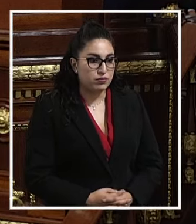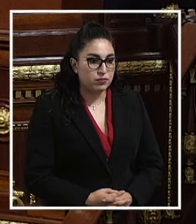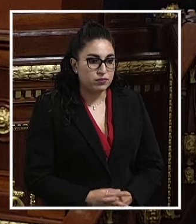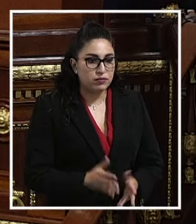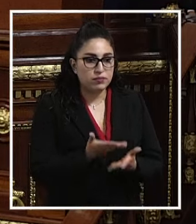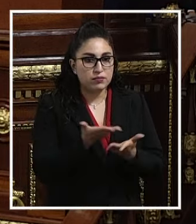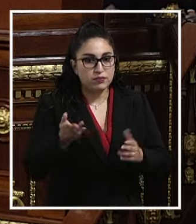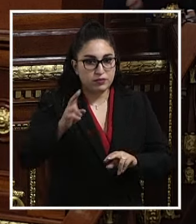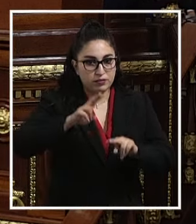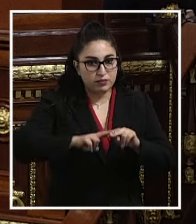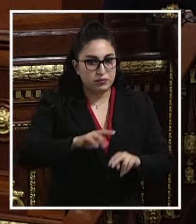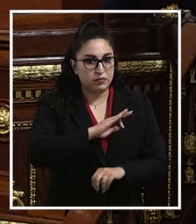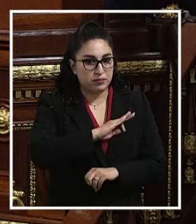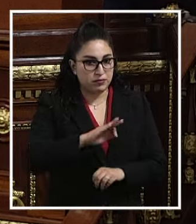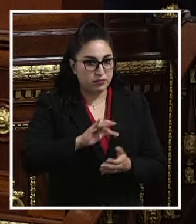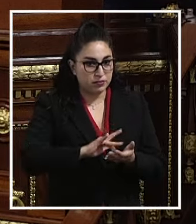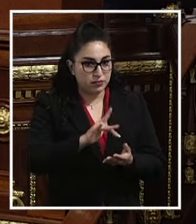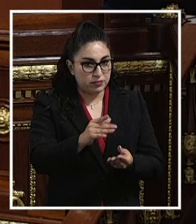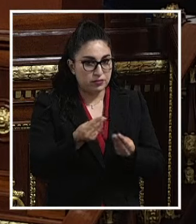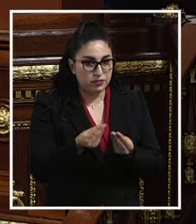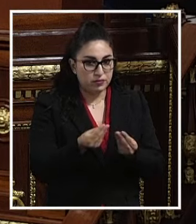Pueden tomar asiento, muchas gracias.